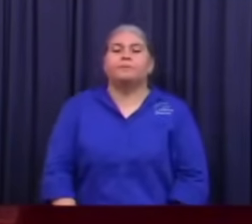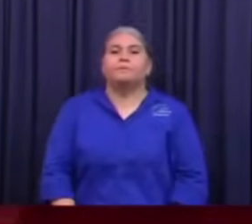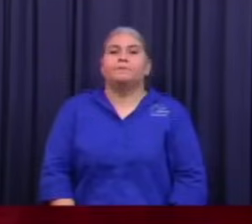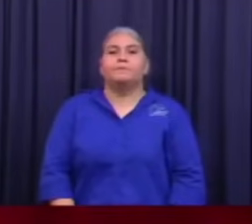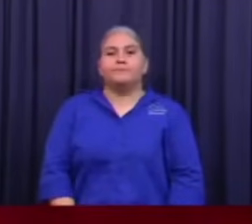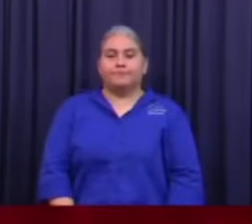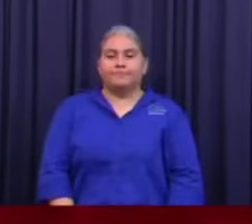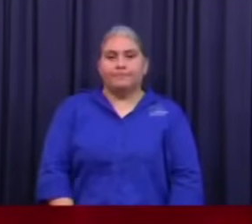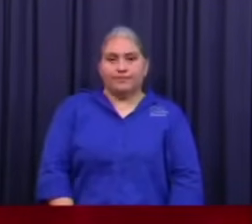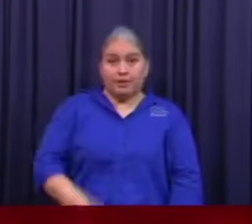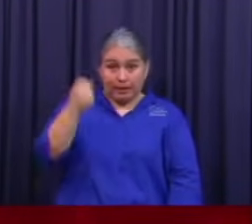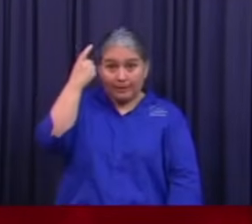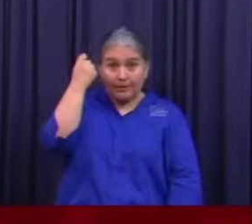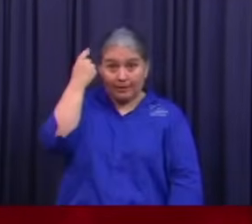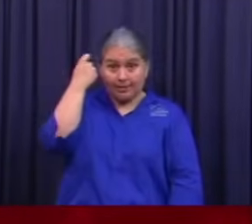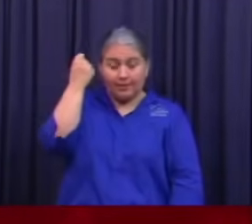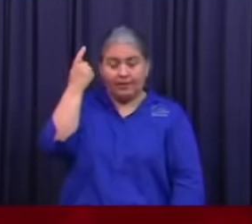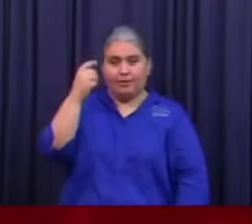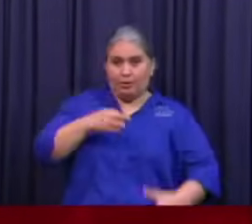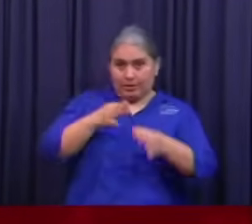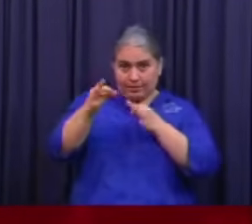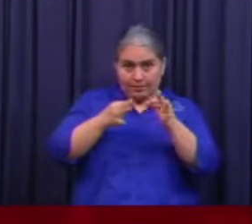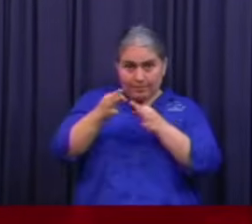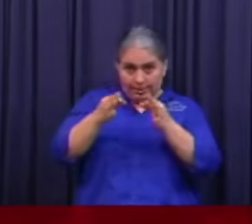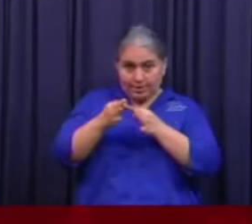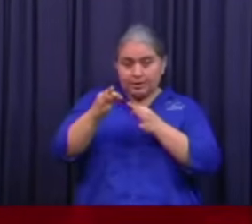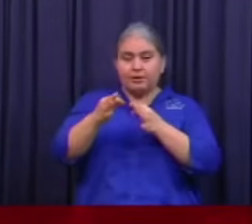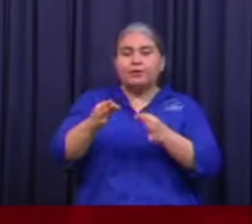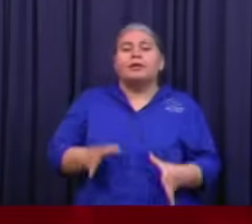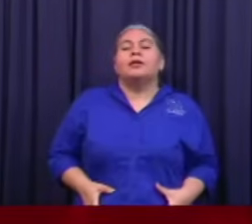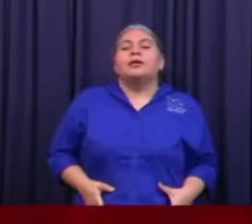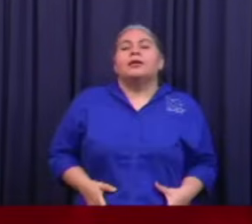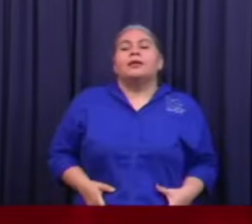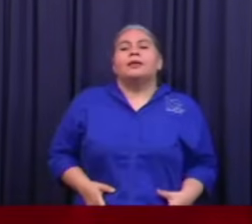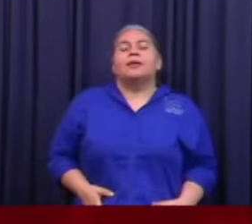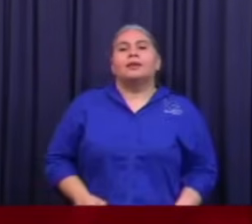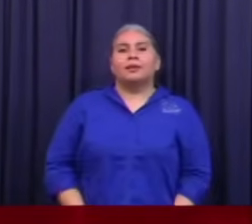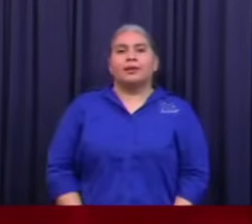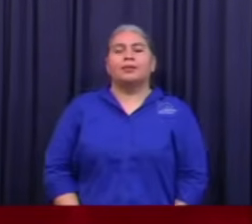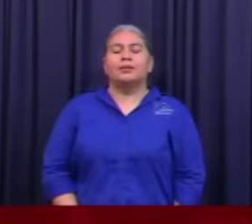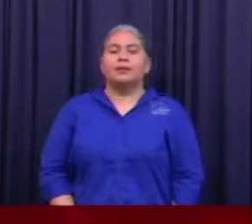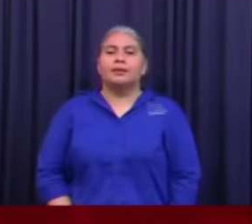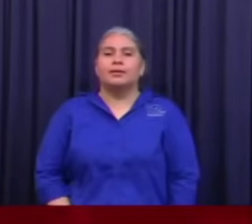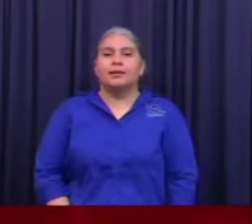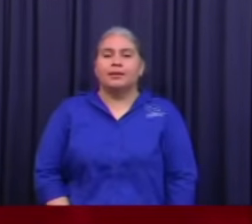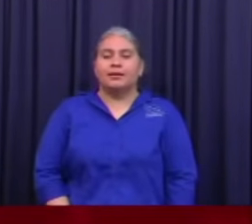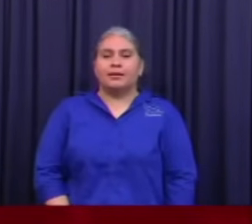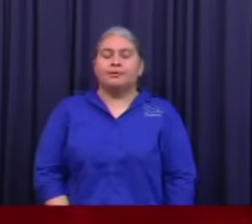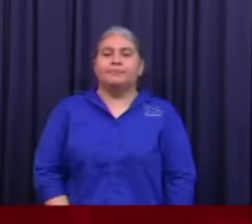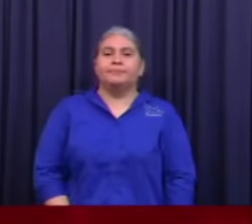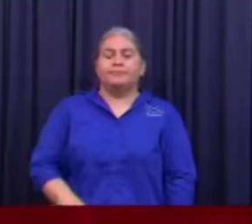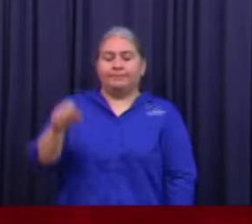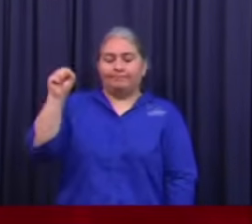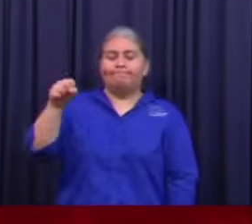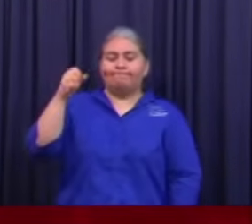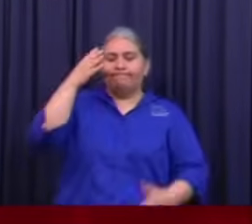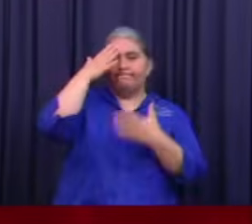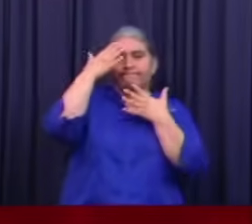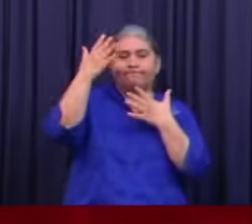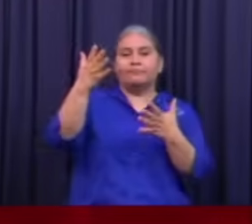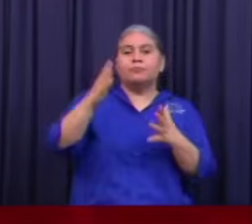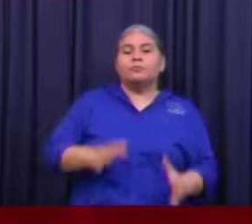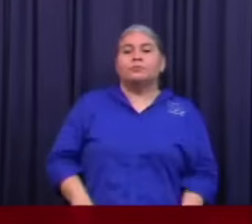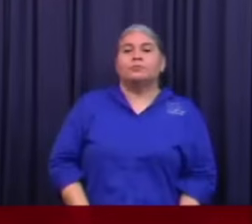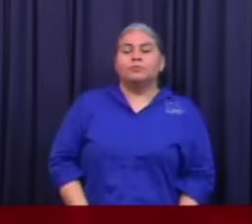me va siguiendo la pista Gracias hermano Okay entonces resulta que aquí